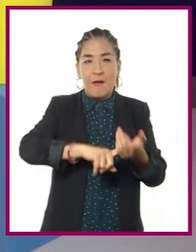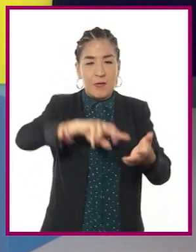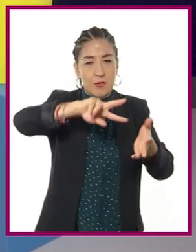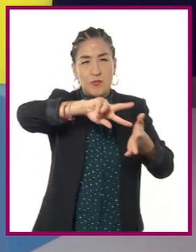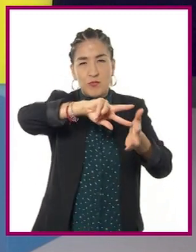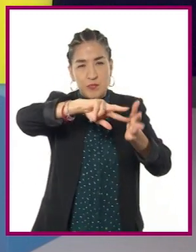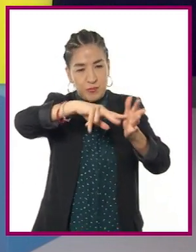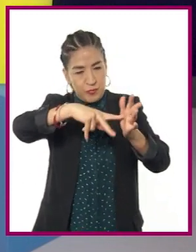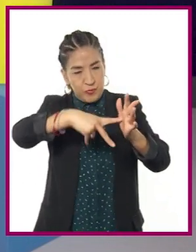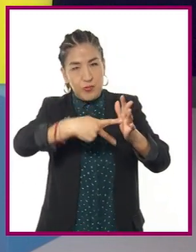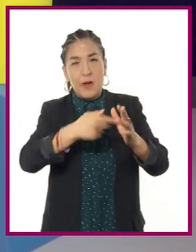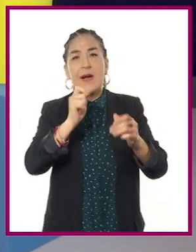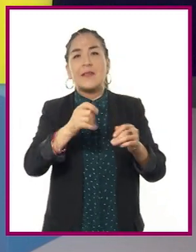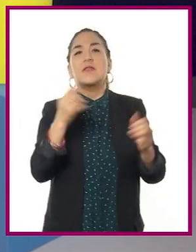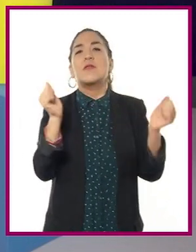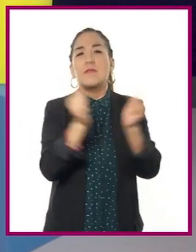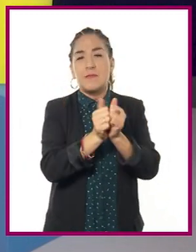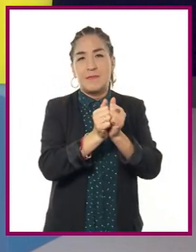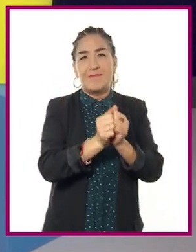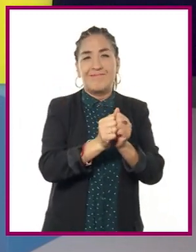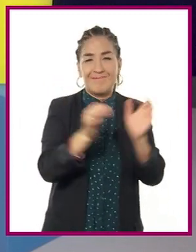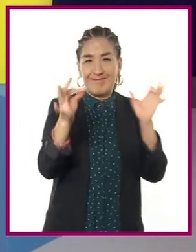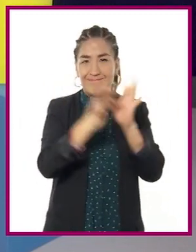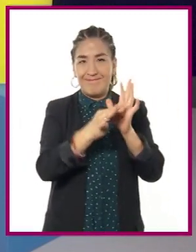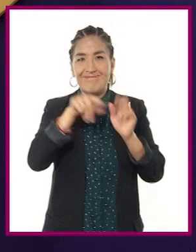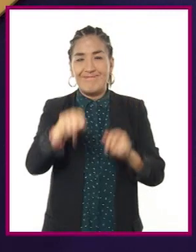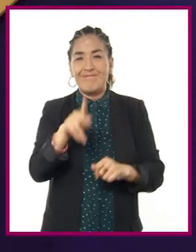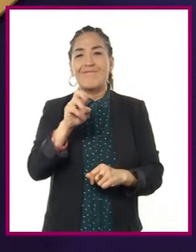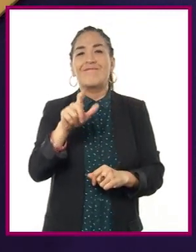por todos los vértices del polígono.